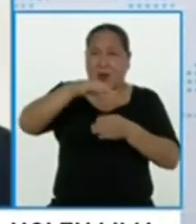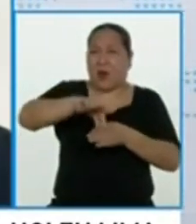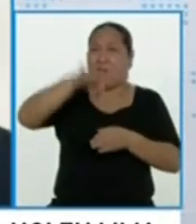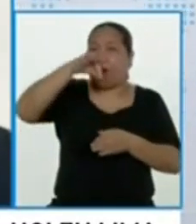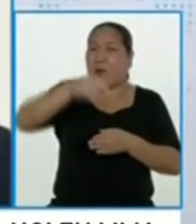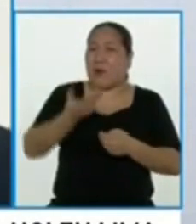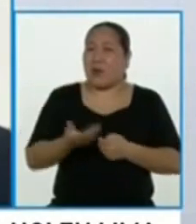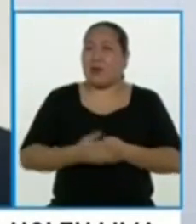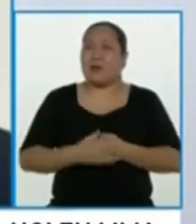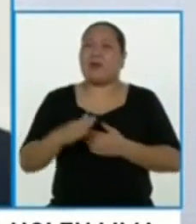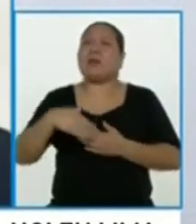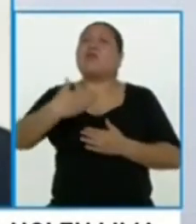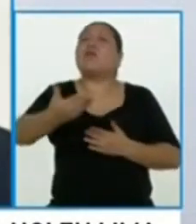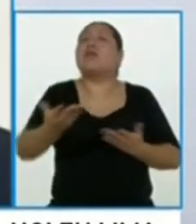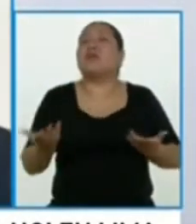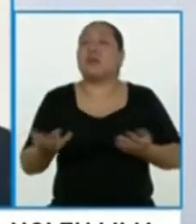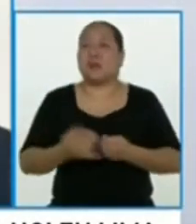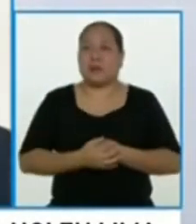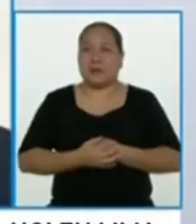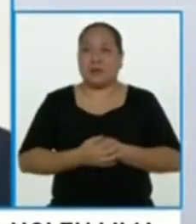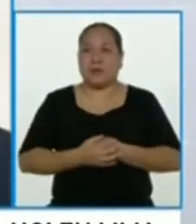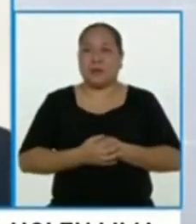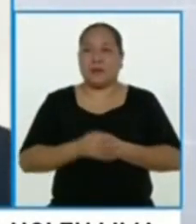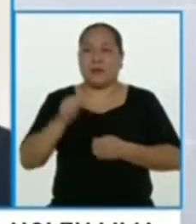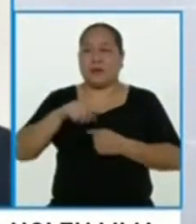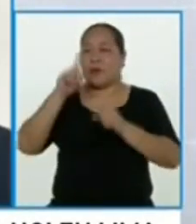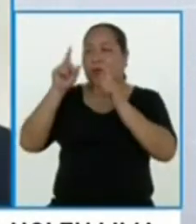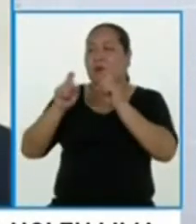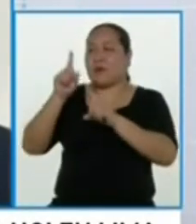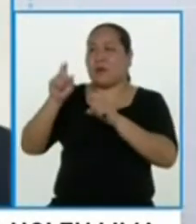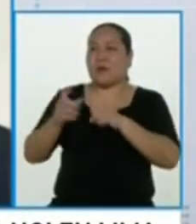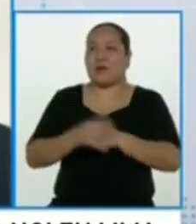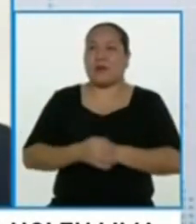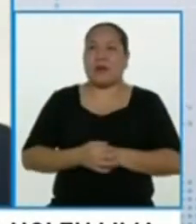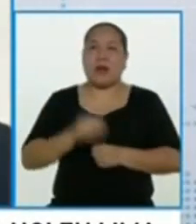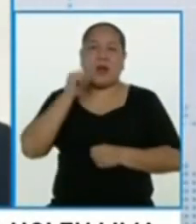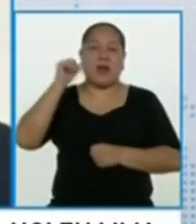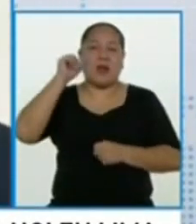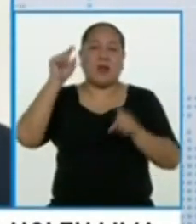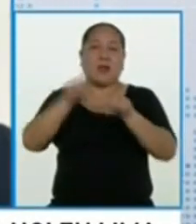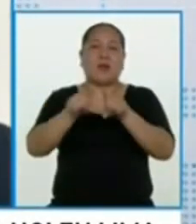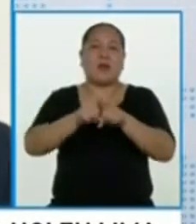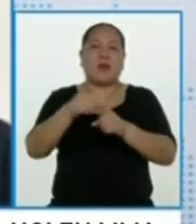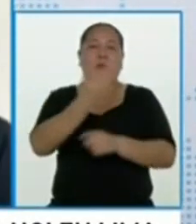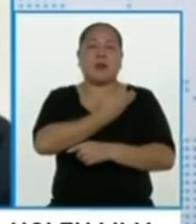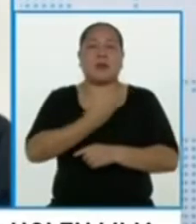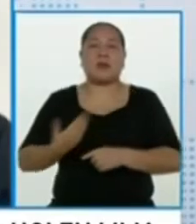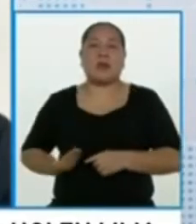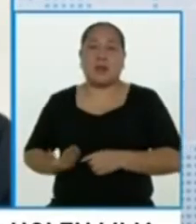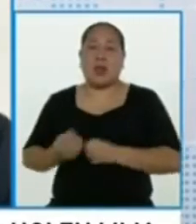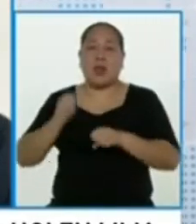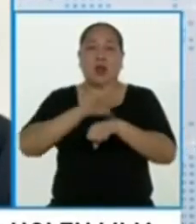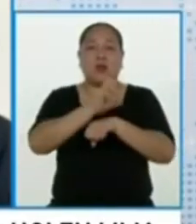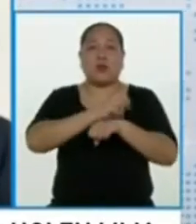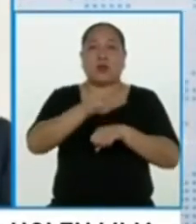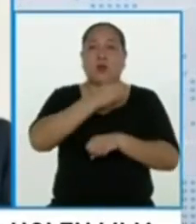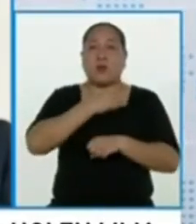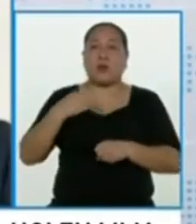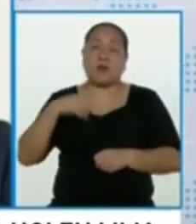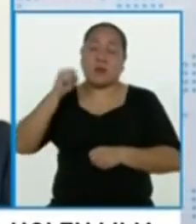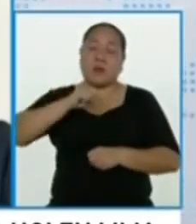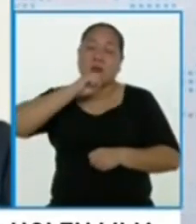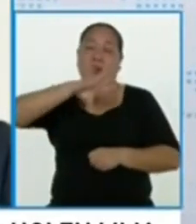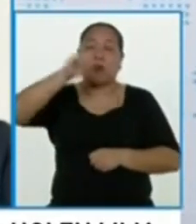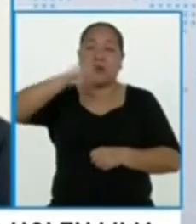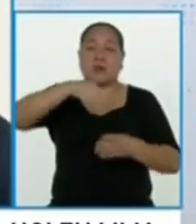luego? Bueno, eso se lo hemos preguntado ayer a nuestro invitado también. Ya ayer la presidenta del Consejo de Ministros ha garantizado la realización de las elecciones,